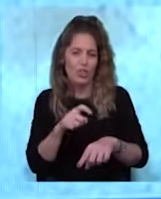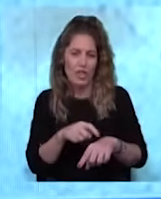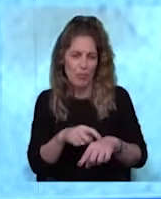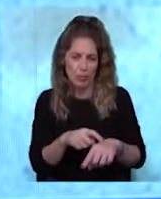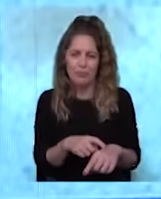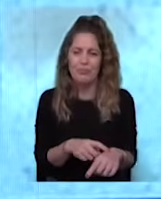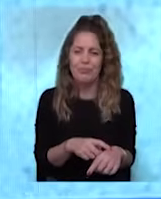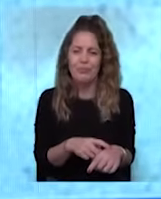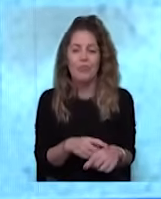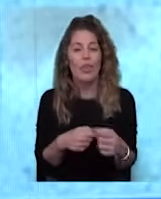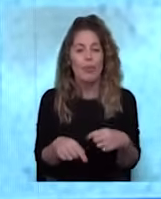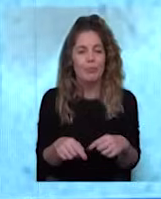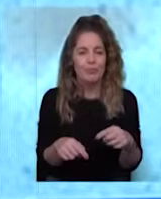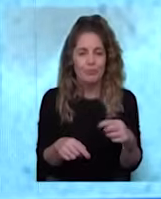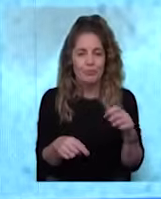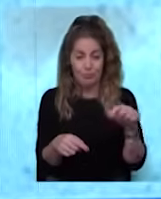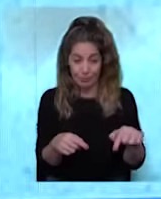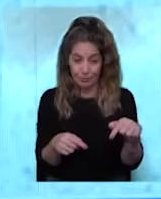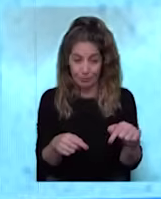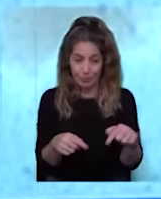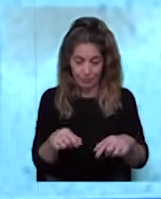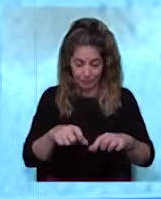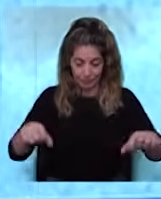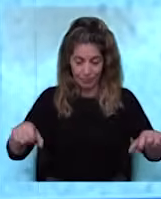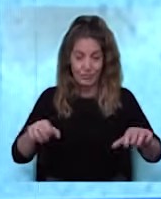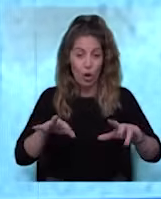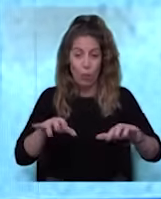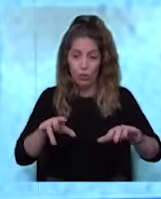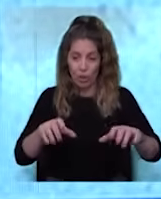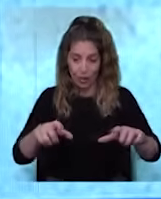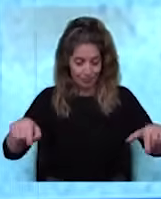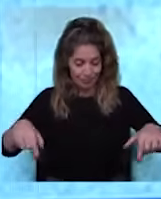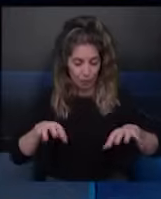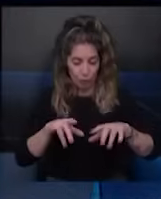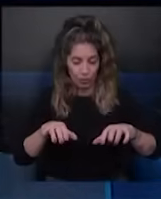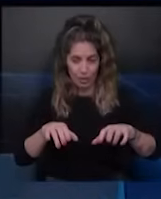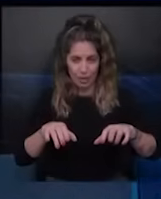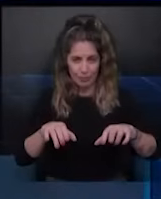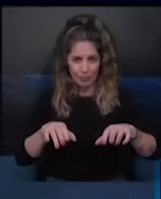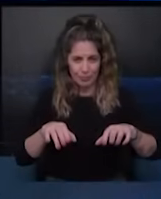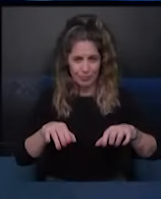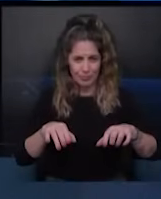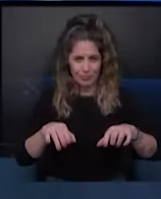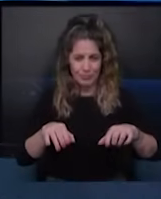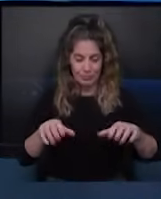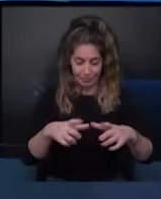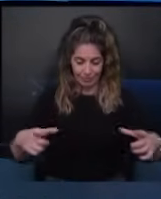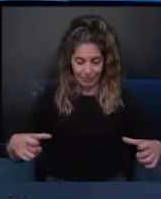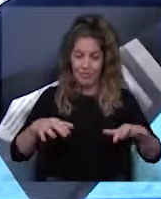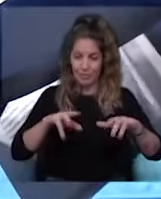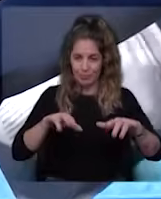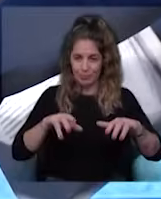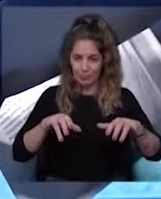distinto hora pero agarras le teclado el teclado ten la barra espora este el teclado la barra